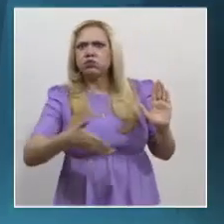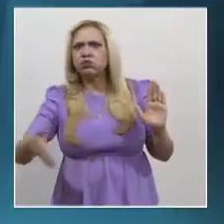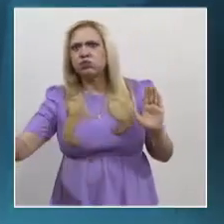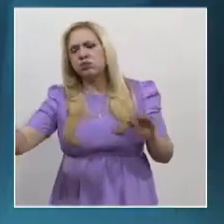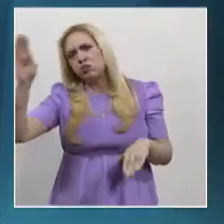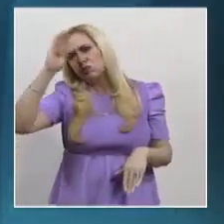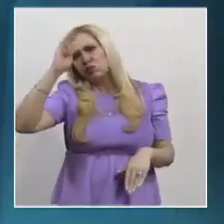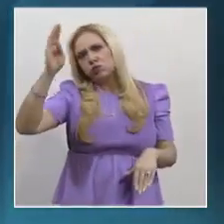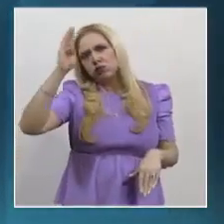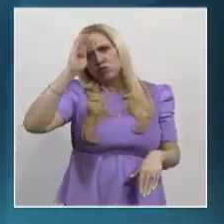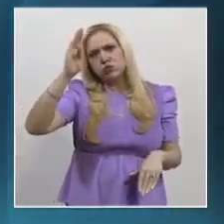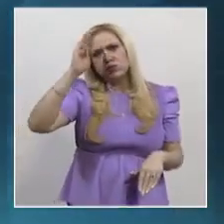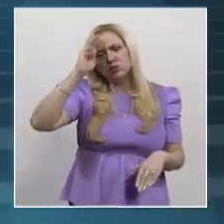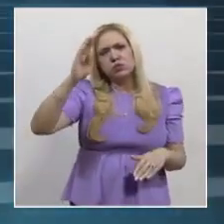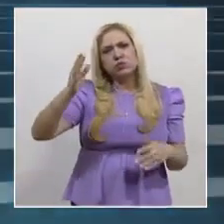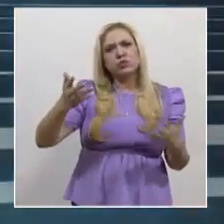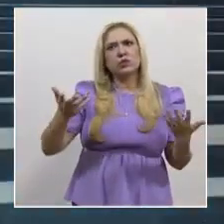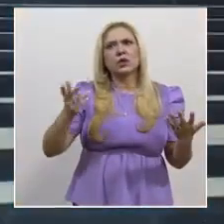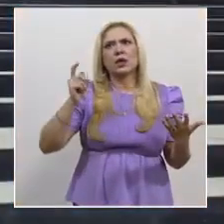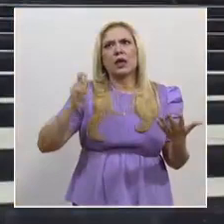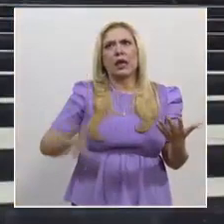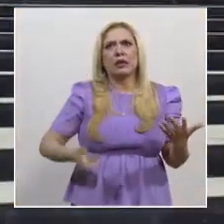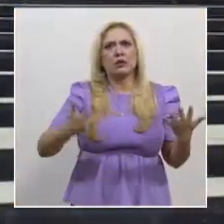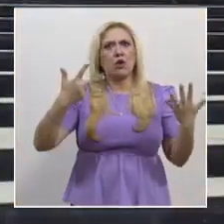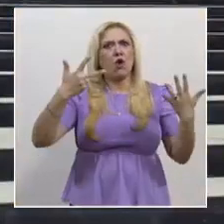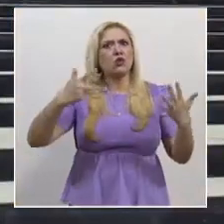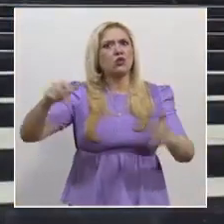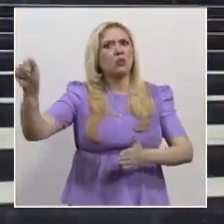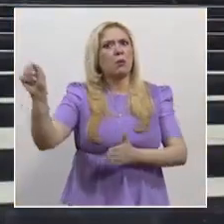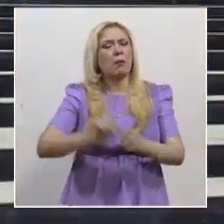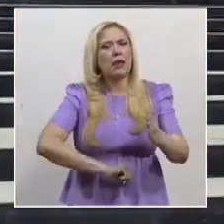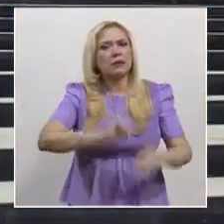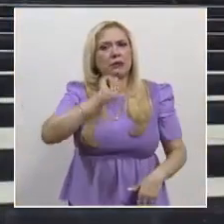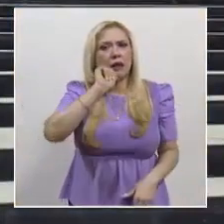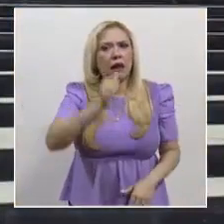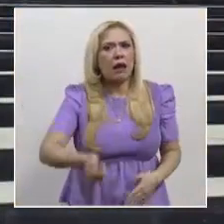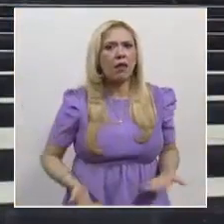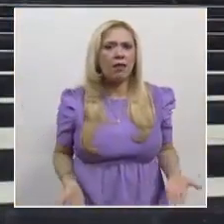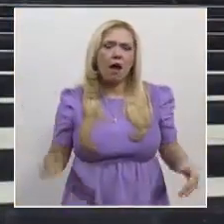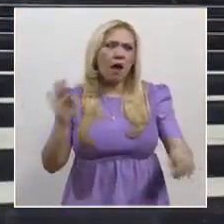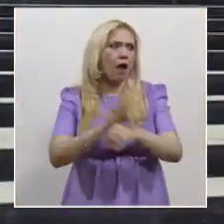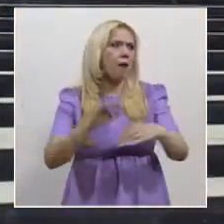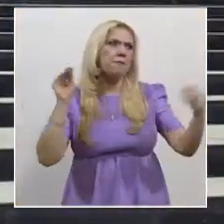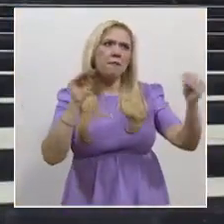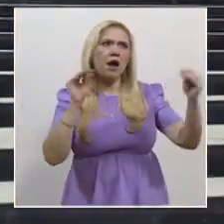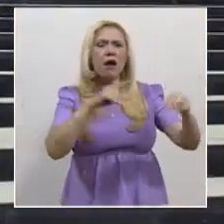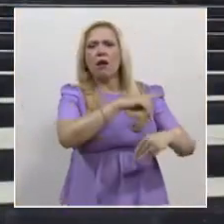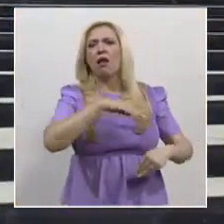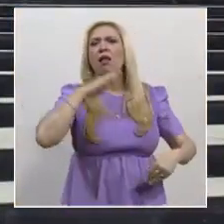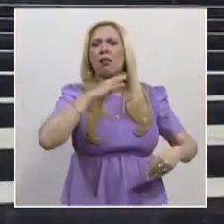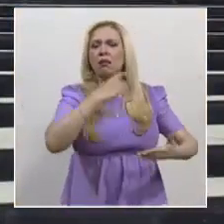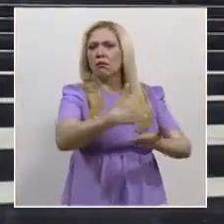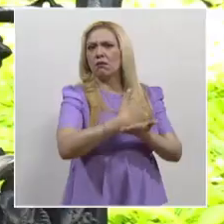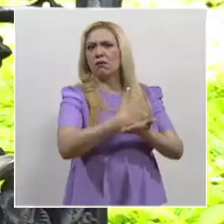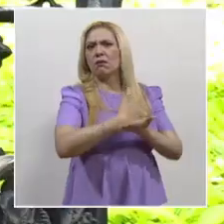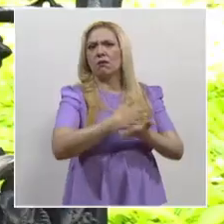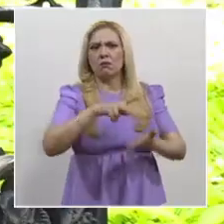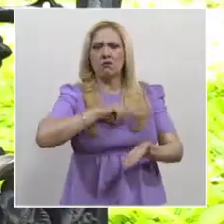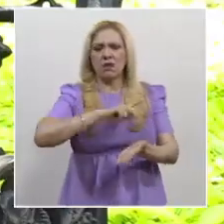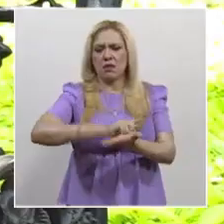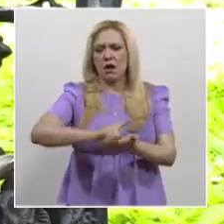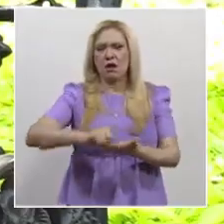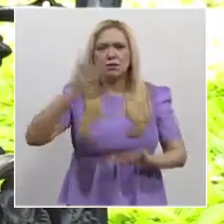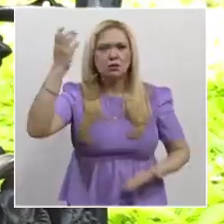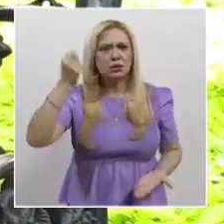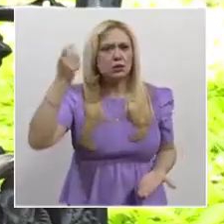4 bimestres subsecuentes, por lo que promovió un amparo impugnando la omisión de la dependencia al no pagarle su